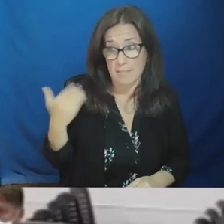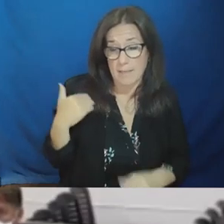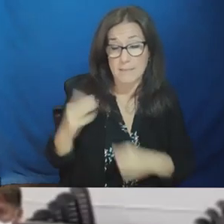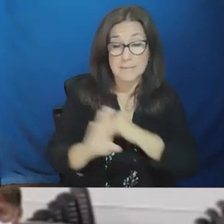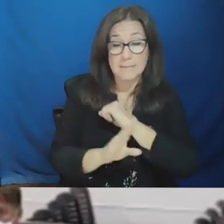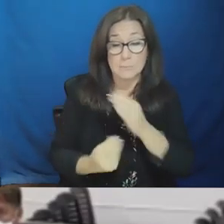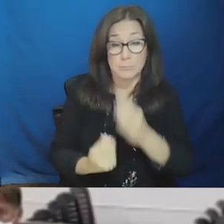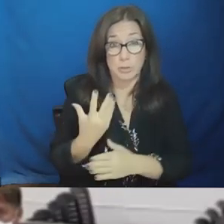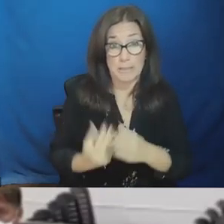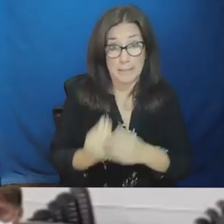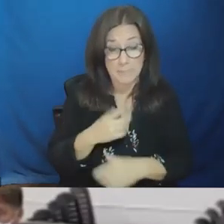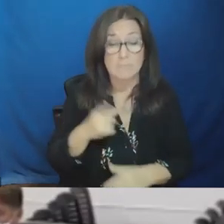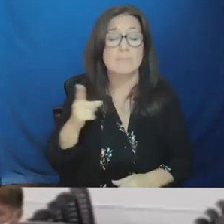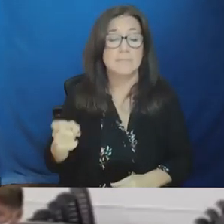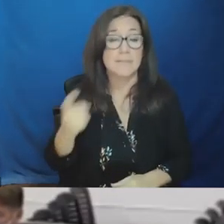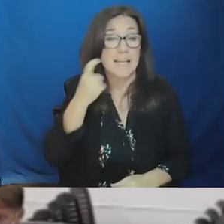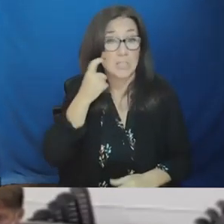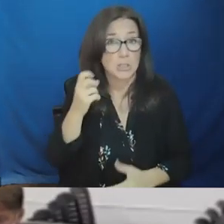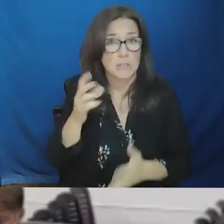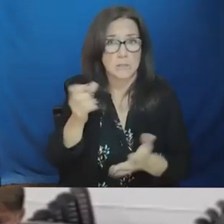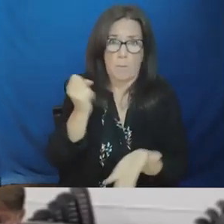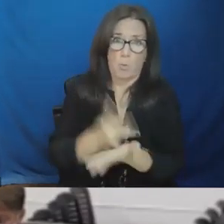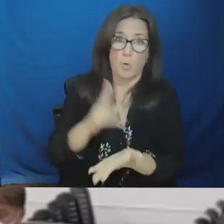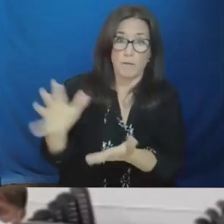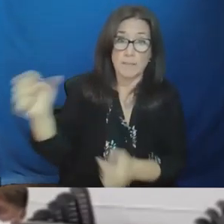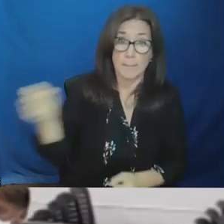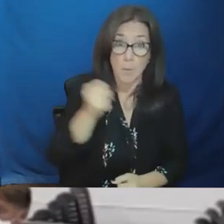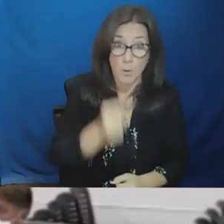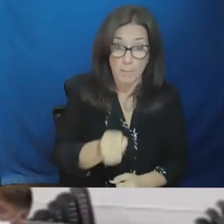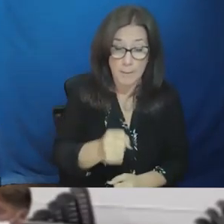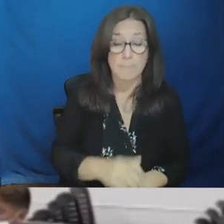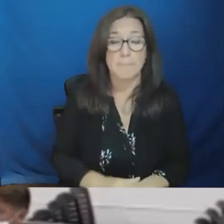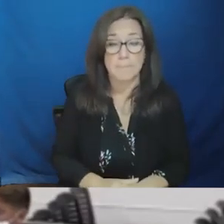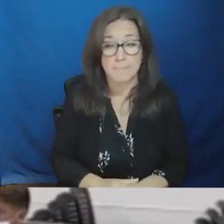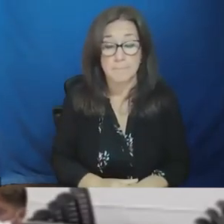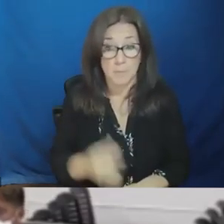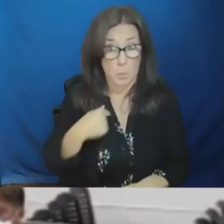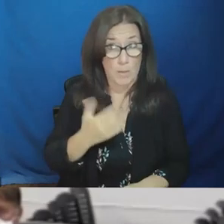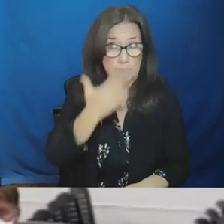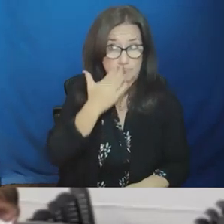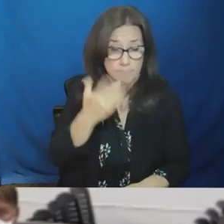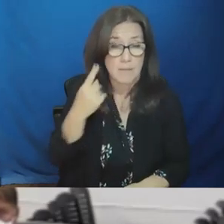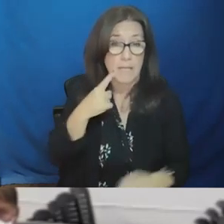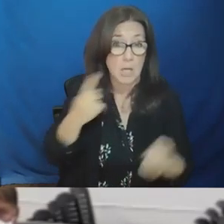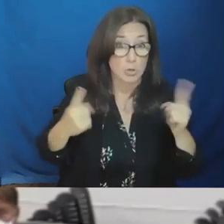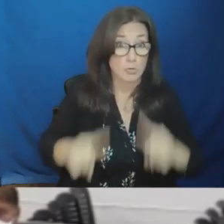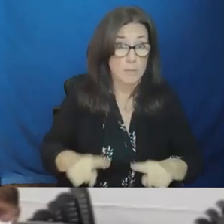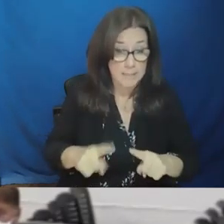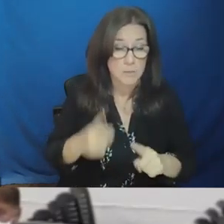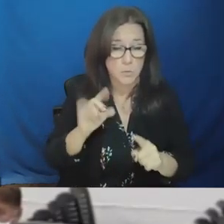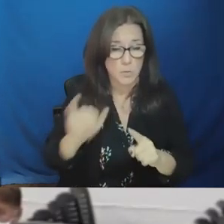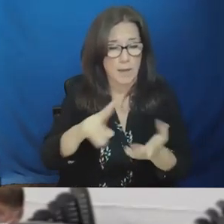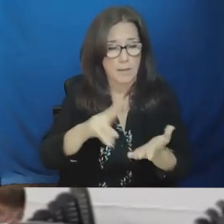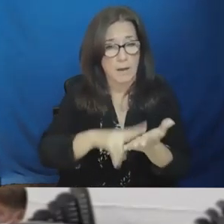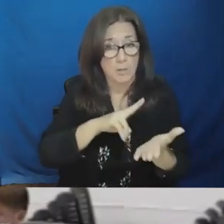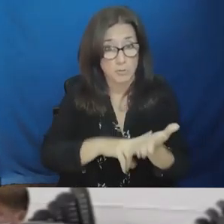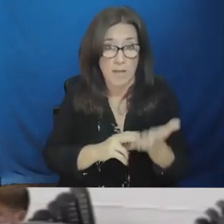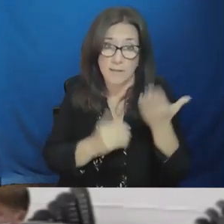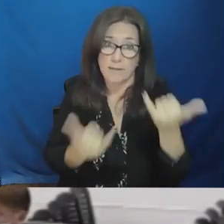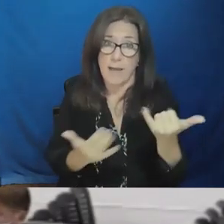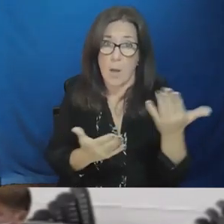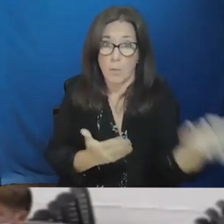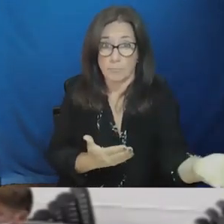entro al puesto de el antiguo el señor régimen como director del